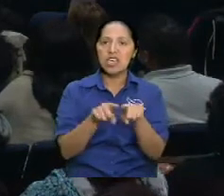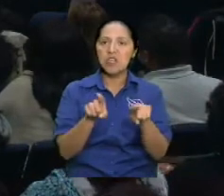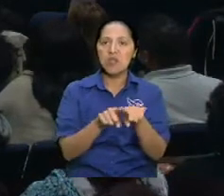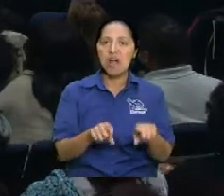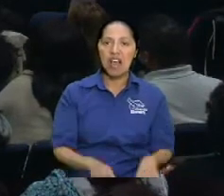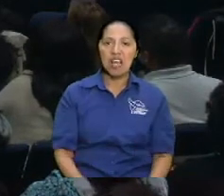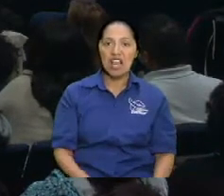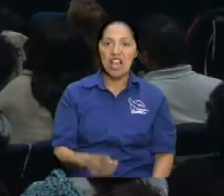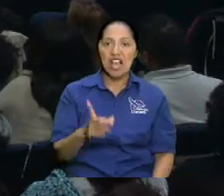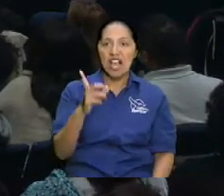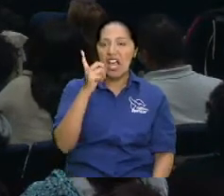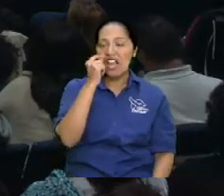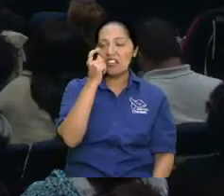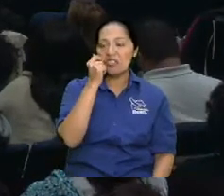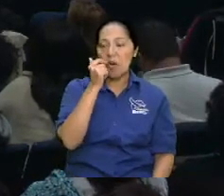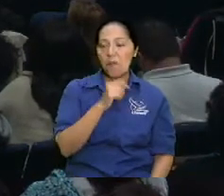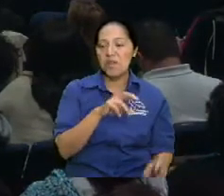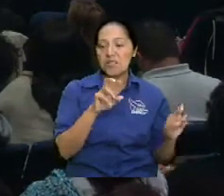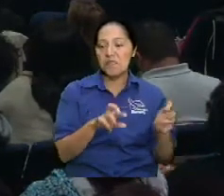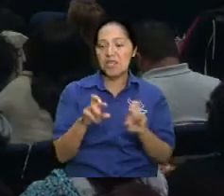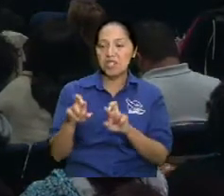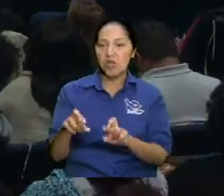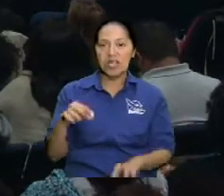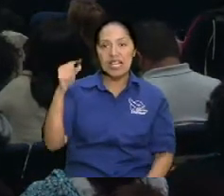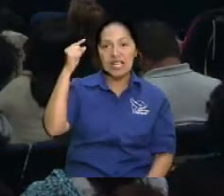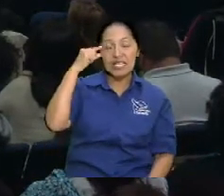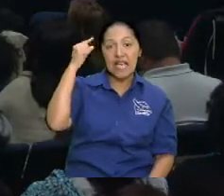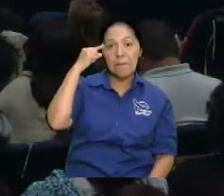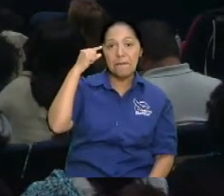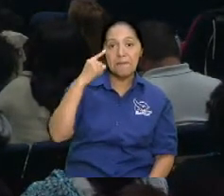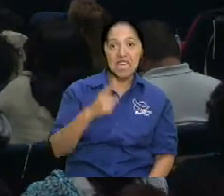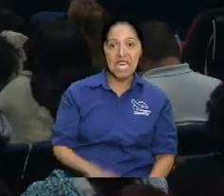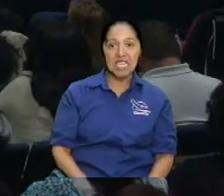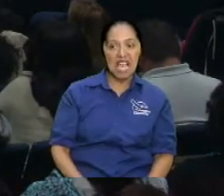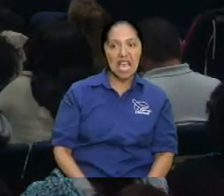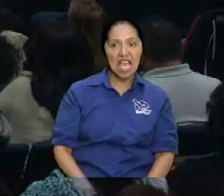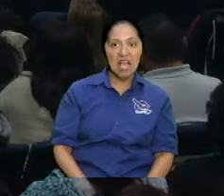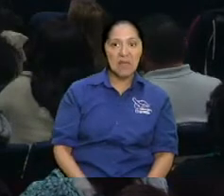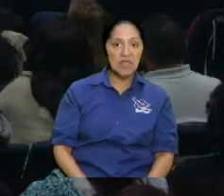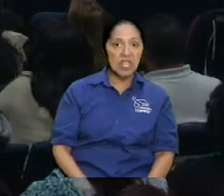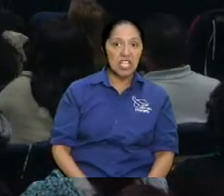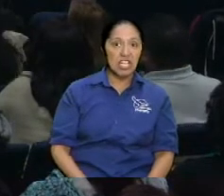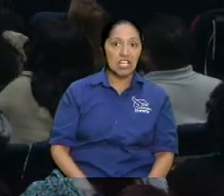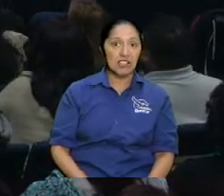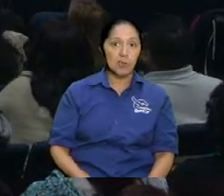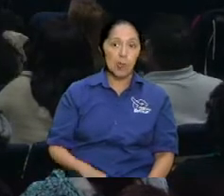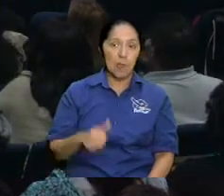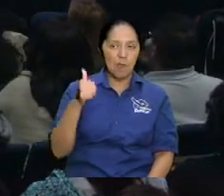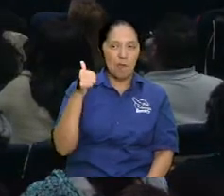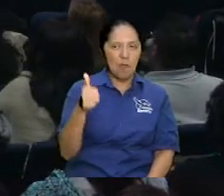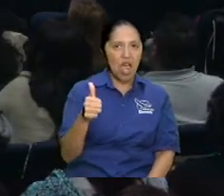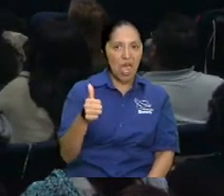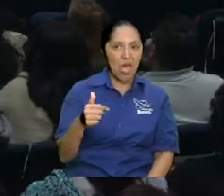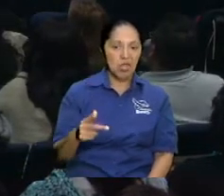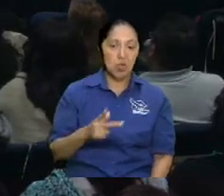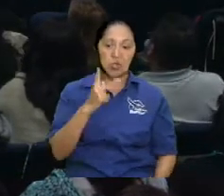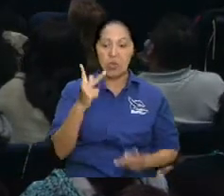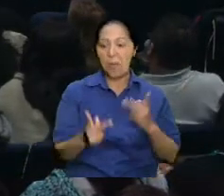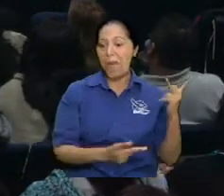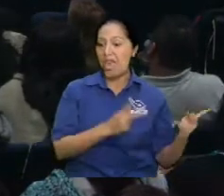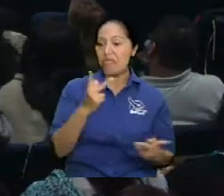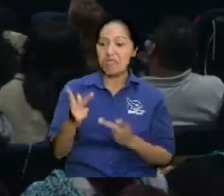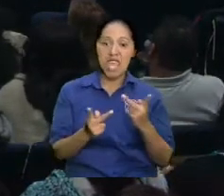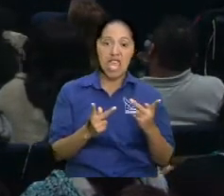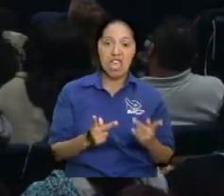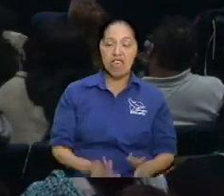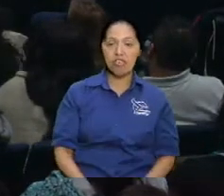eso siempre tengo, tarde o temprano va a sufrir un descalabro, porque así no es la cosa.